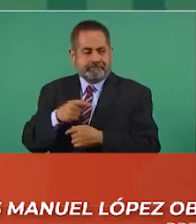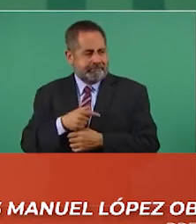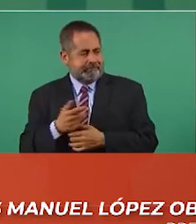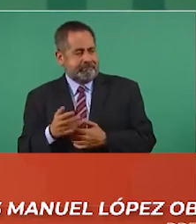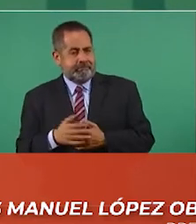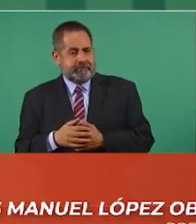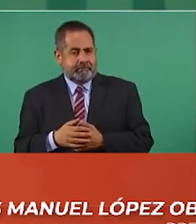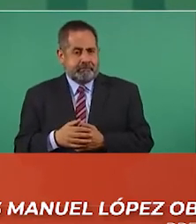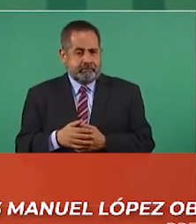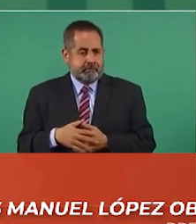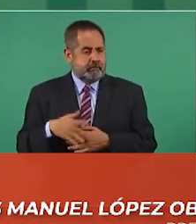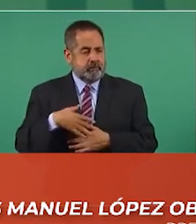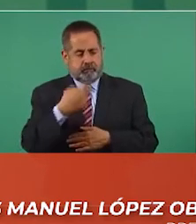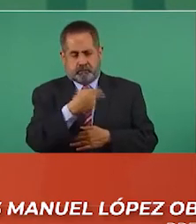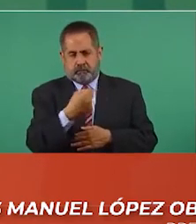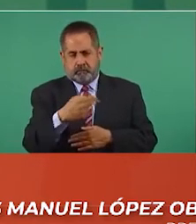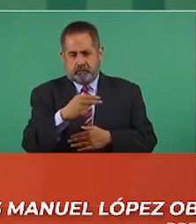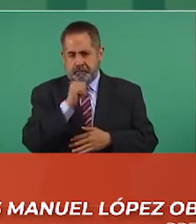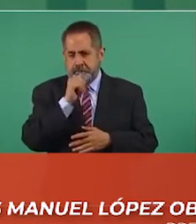No voy a mencionarlos